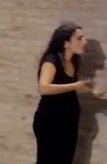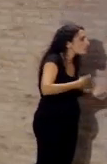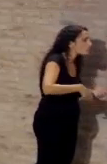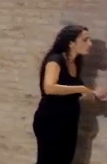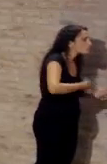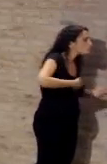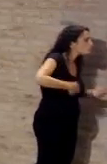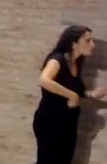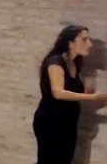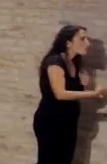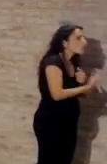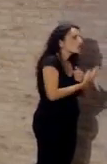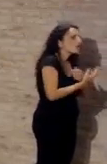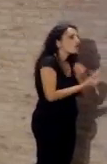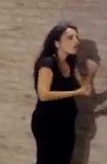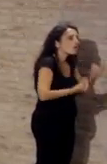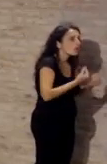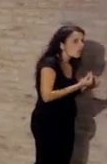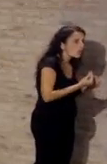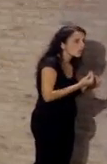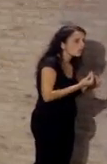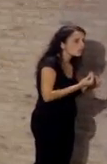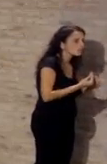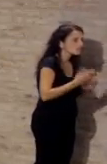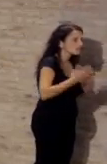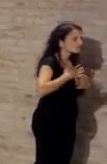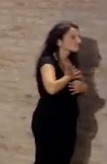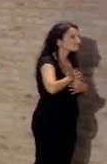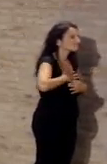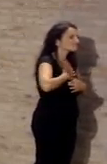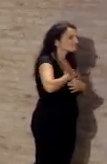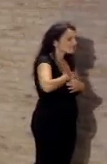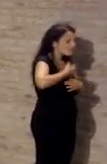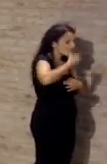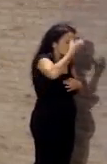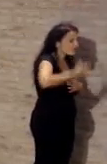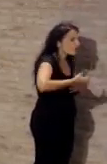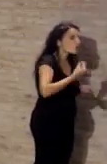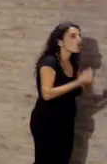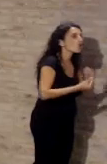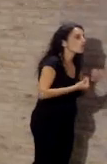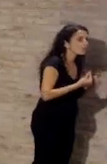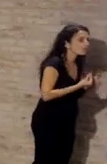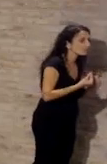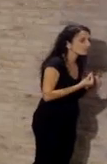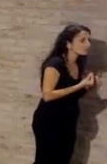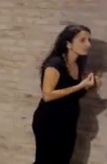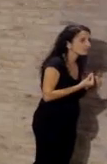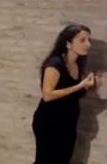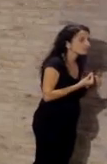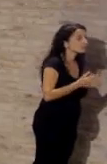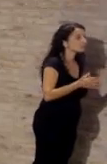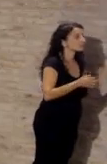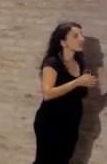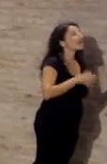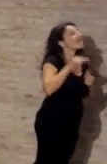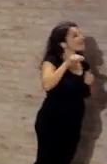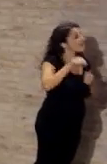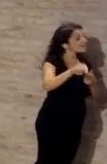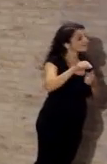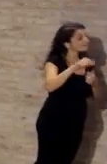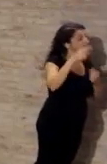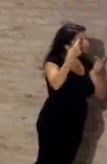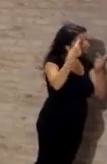cuidarnos qué hacemos para sentirnos bien con nosotras y nosotros mismos todo eso nos tiene